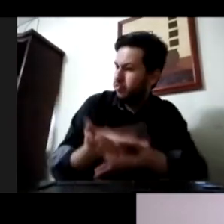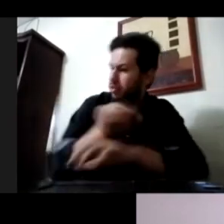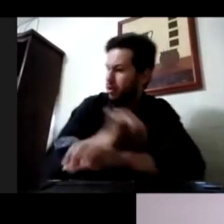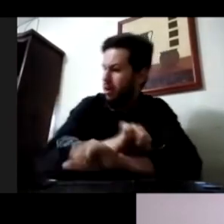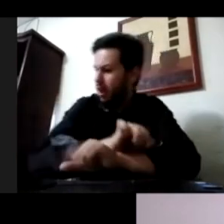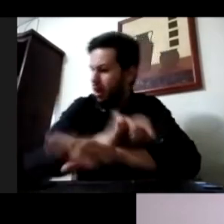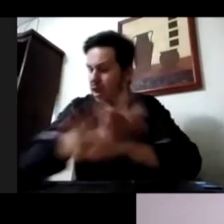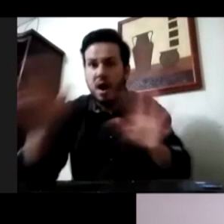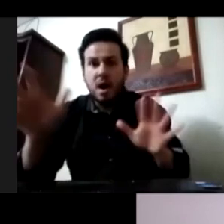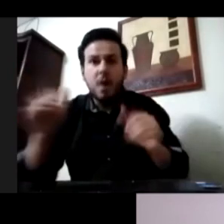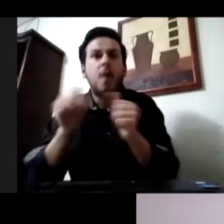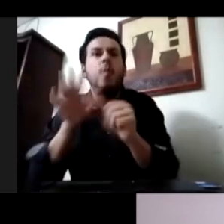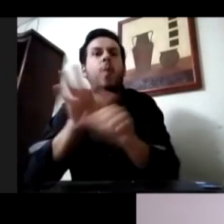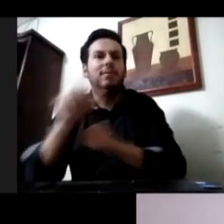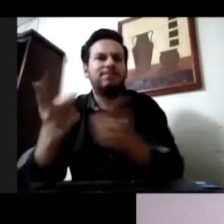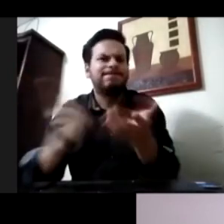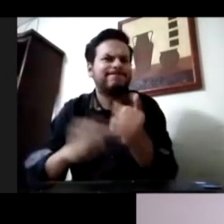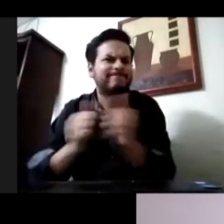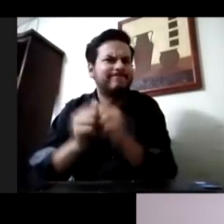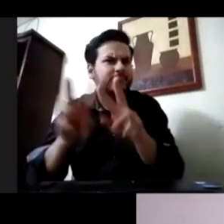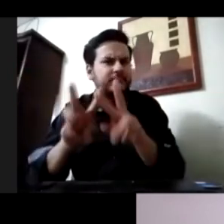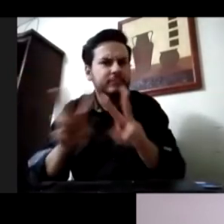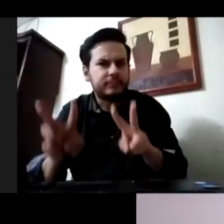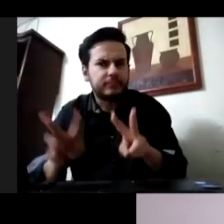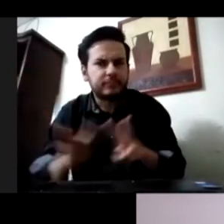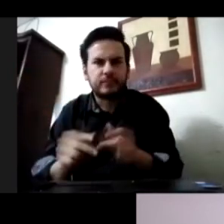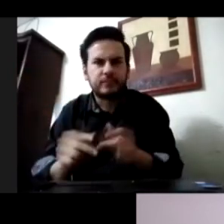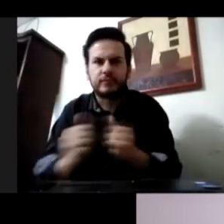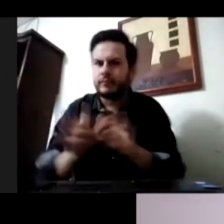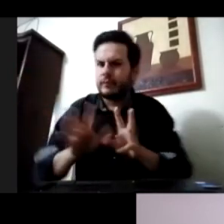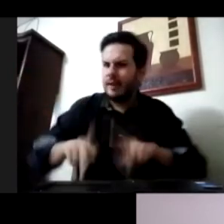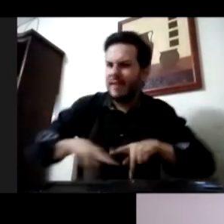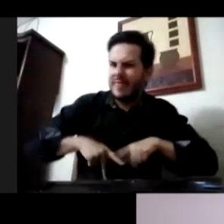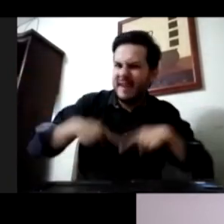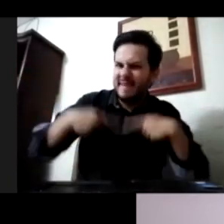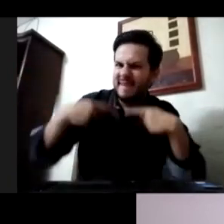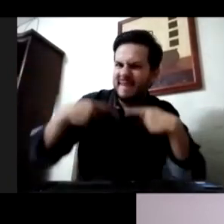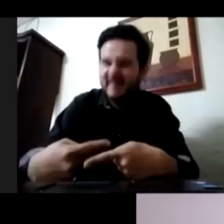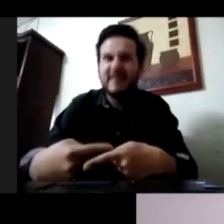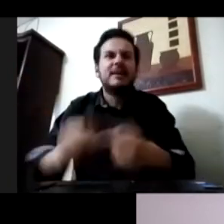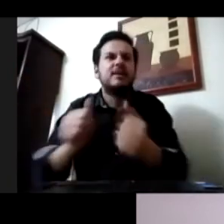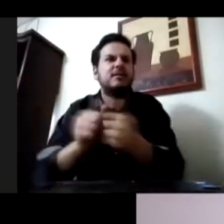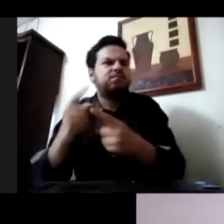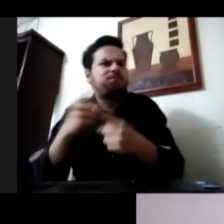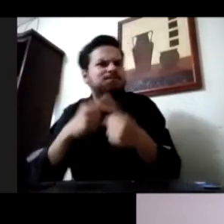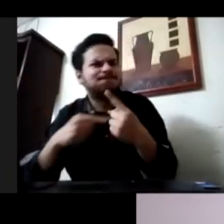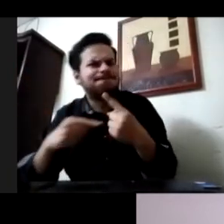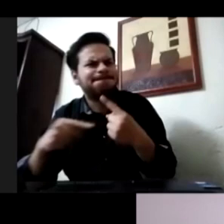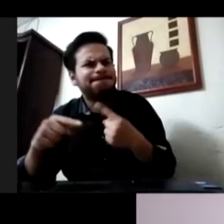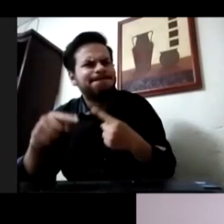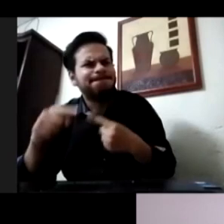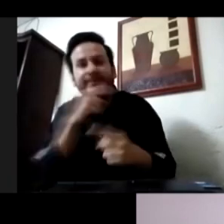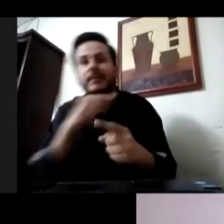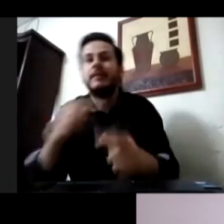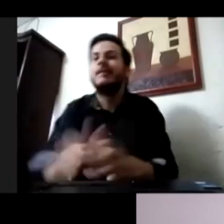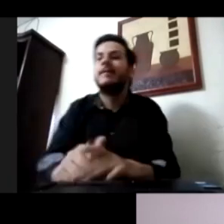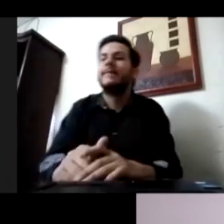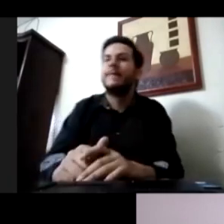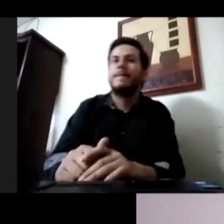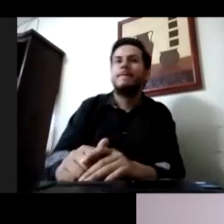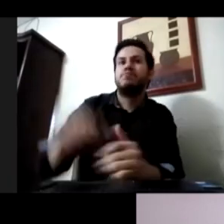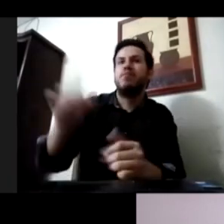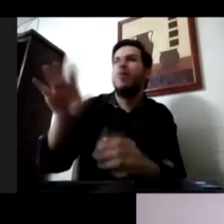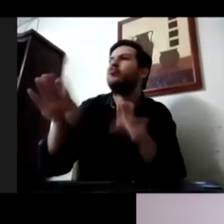las vulnerabilidades, las debilidades y la situación de